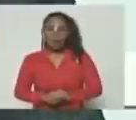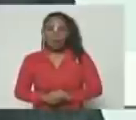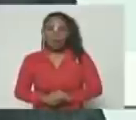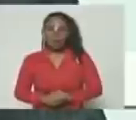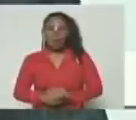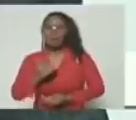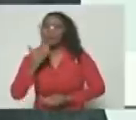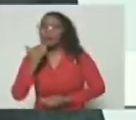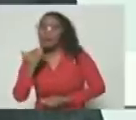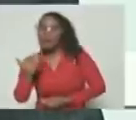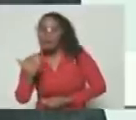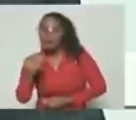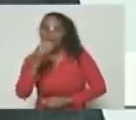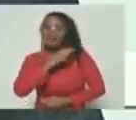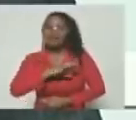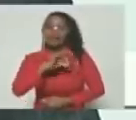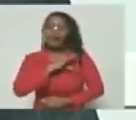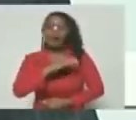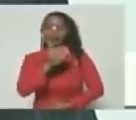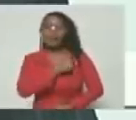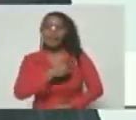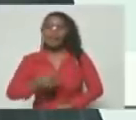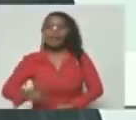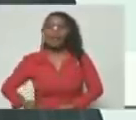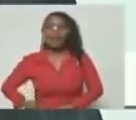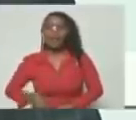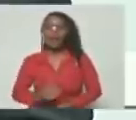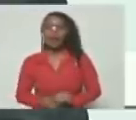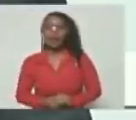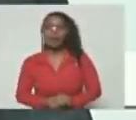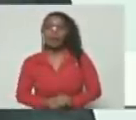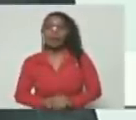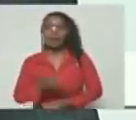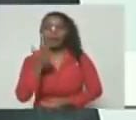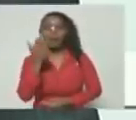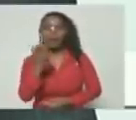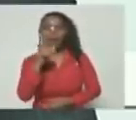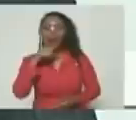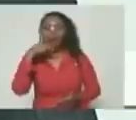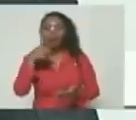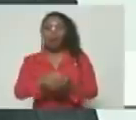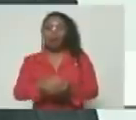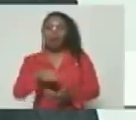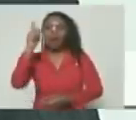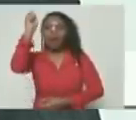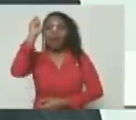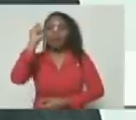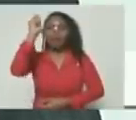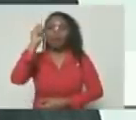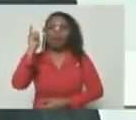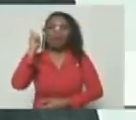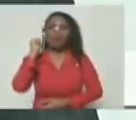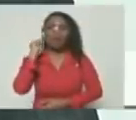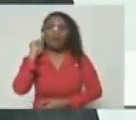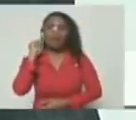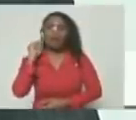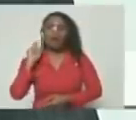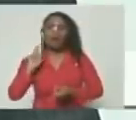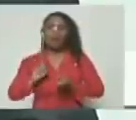permítame, señor presidente, que usted llama a la diputada Silvia